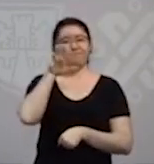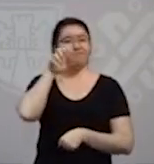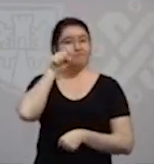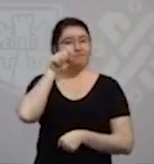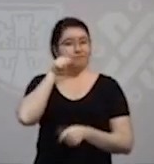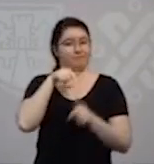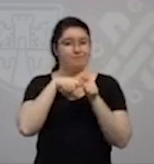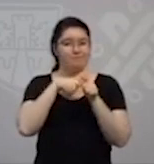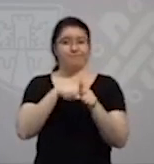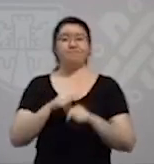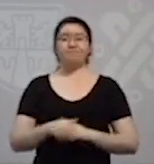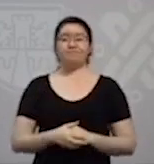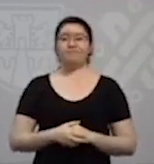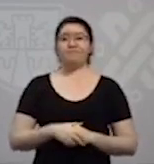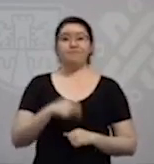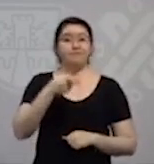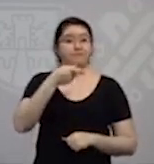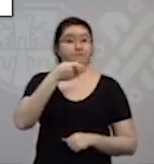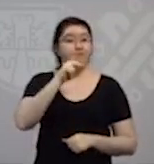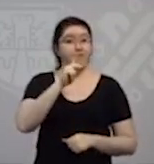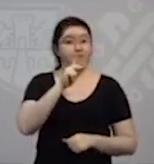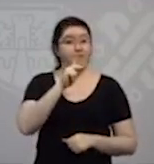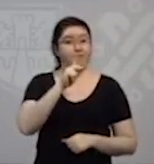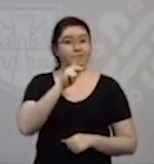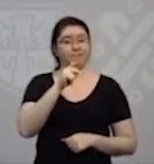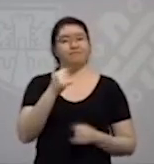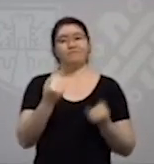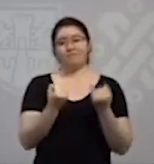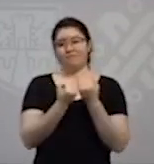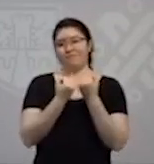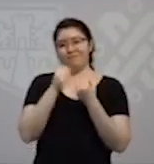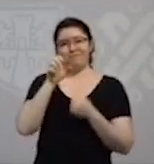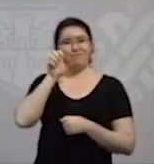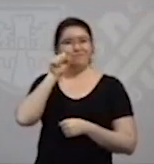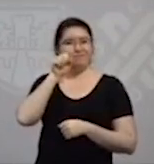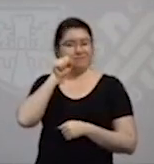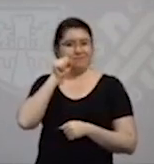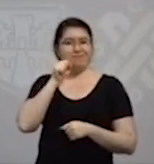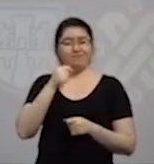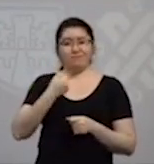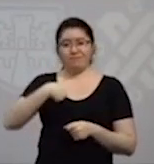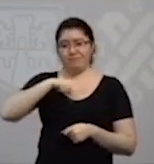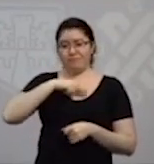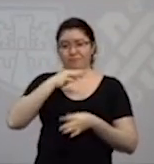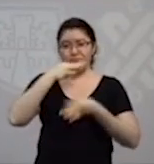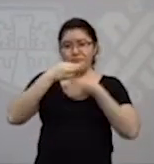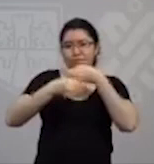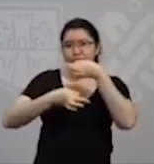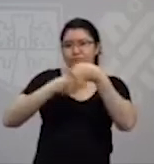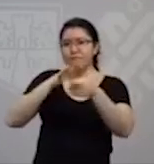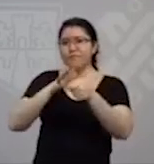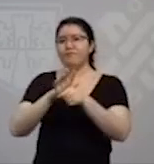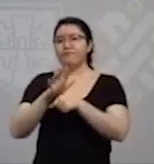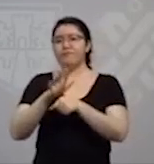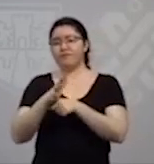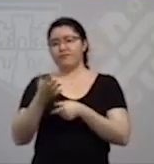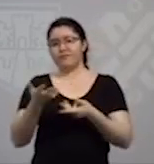naranja. Sin embargo, aún con el semáforo naranja vamos a dar algunos anuncios de algunos